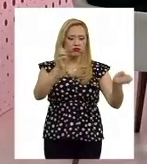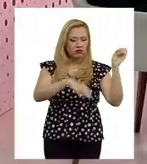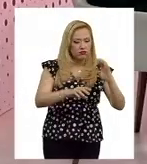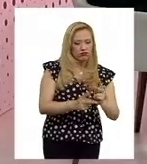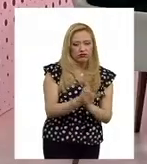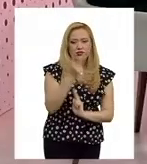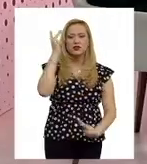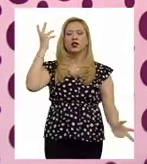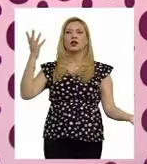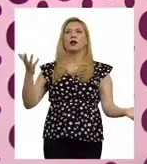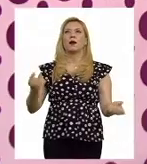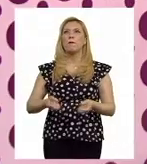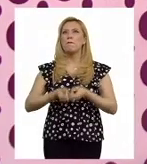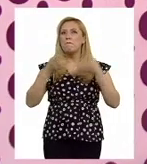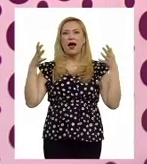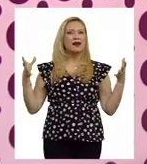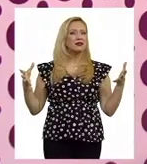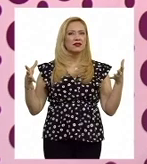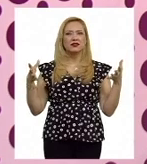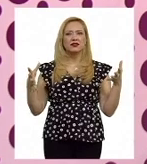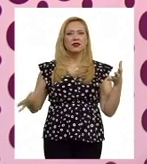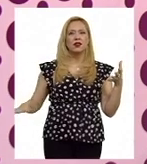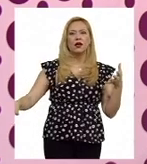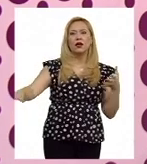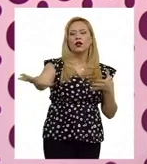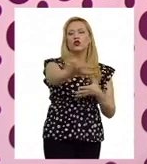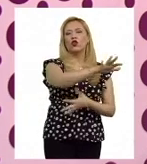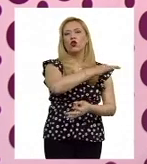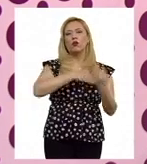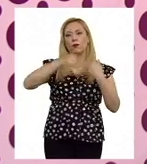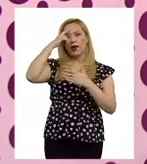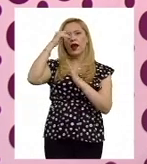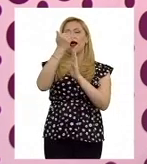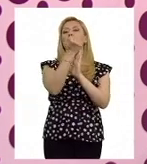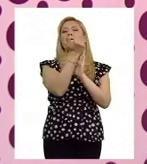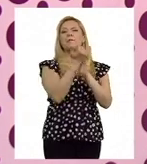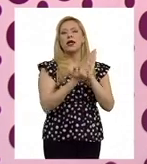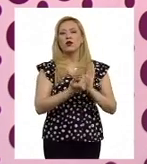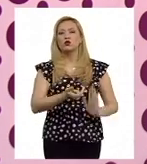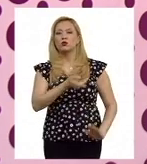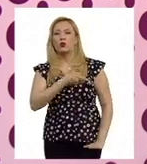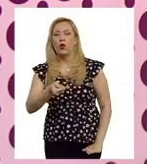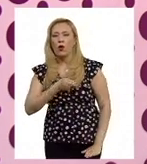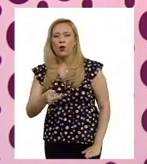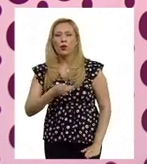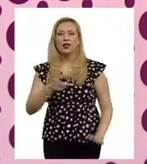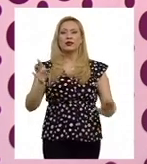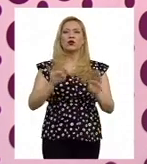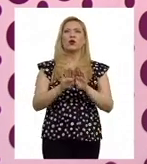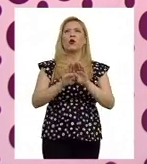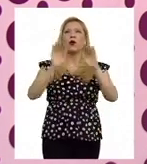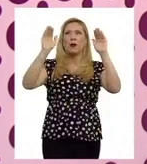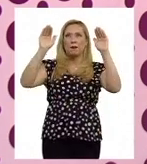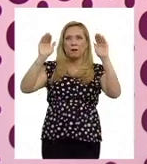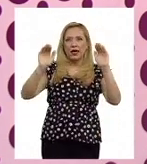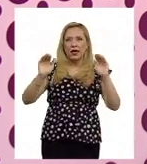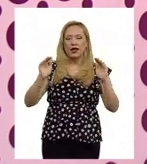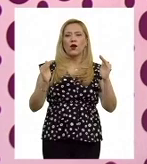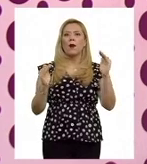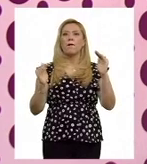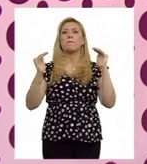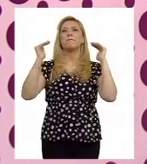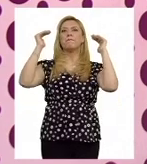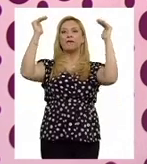productiva, una dimensión social para reducir niveles de pobreza, mayor acceso a servicios, salud,